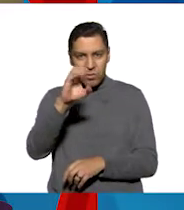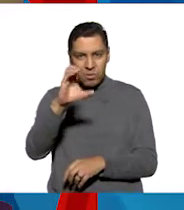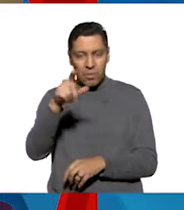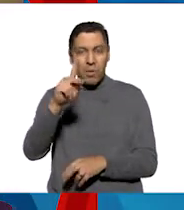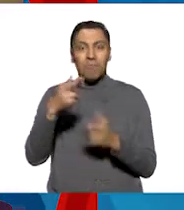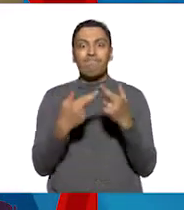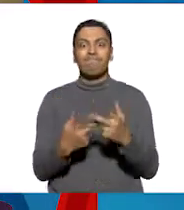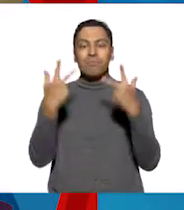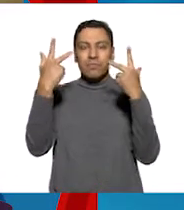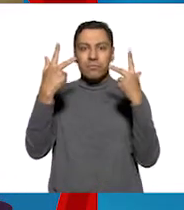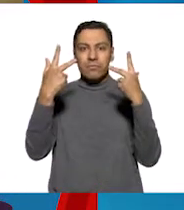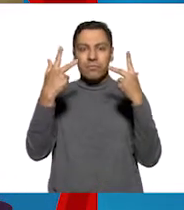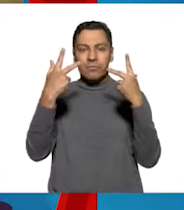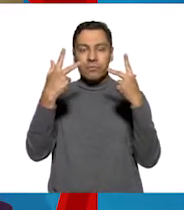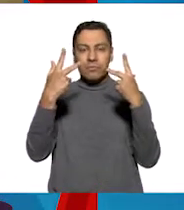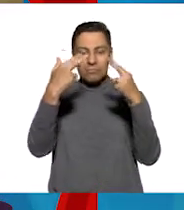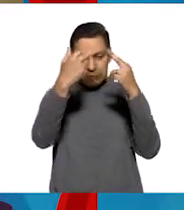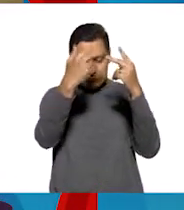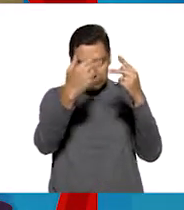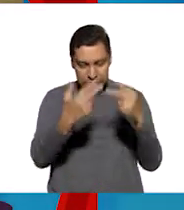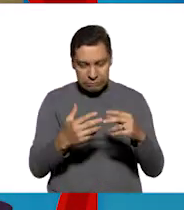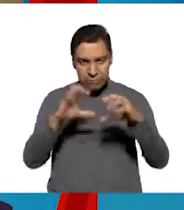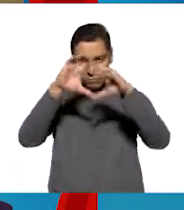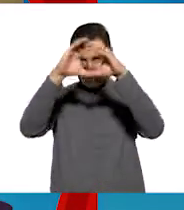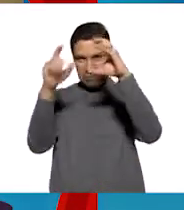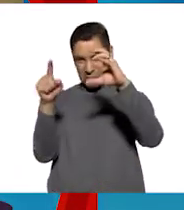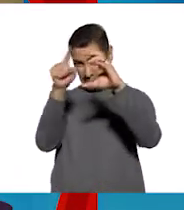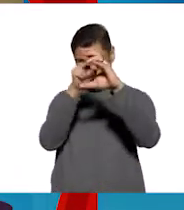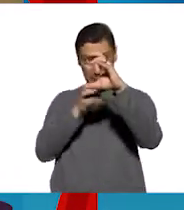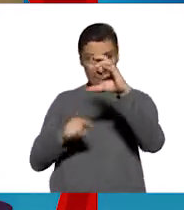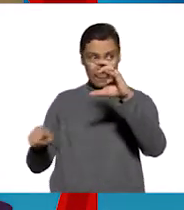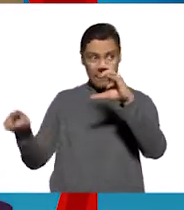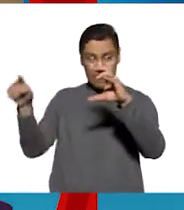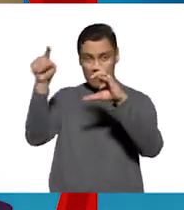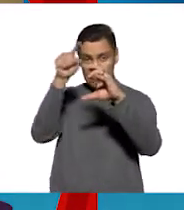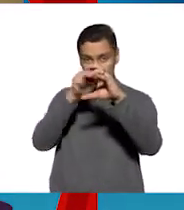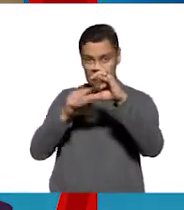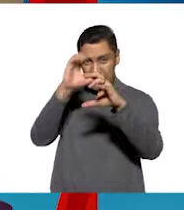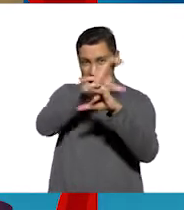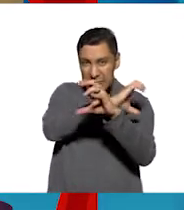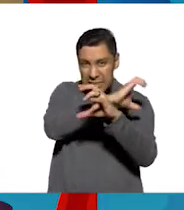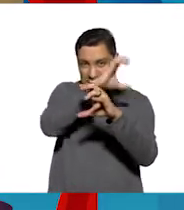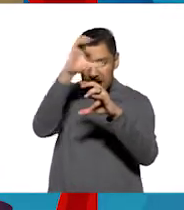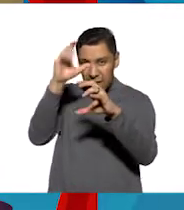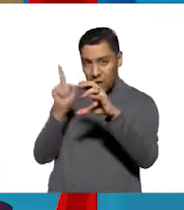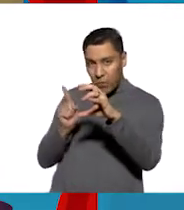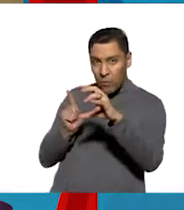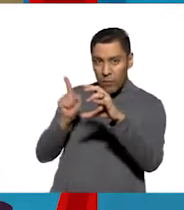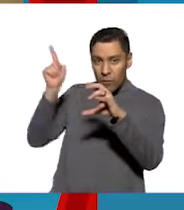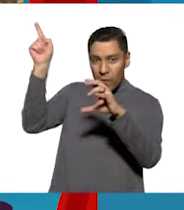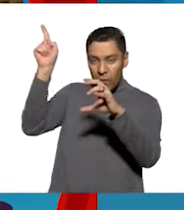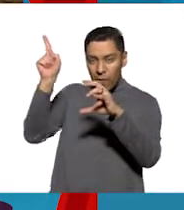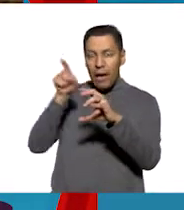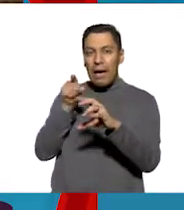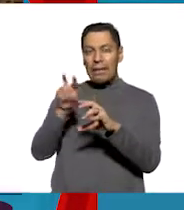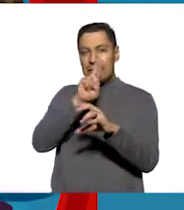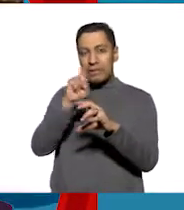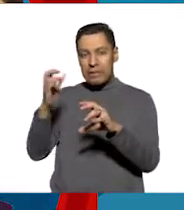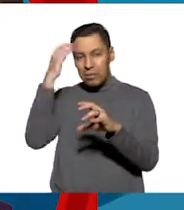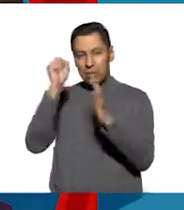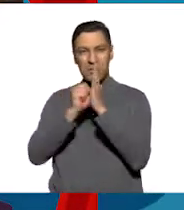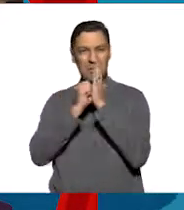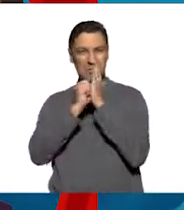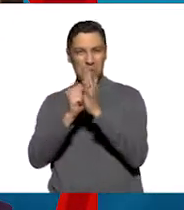rompió y en el canto podemos ver una franja celeste en la que se reconocen el símbolo